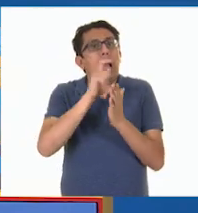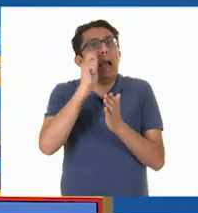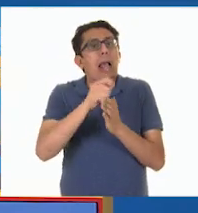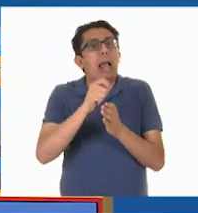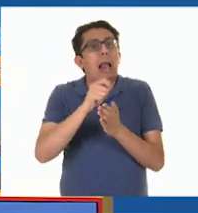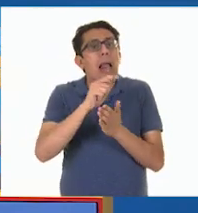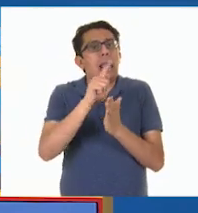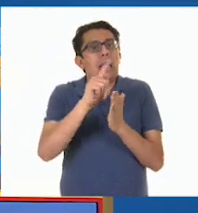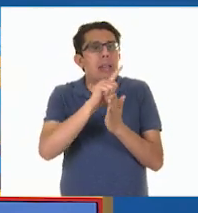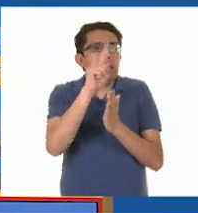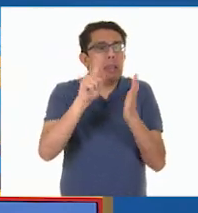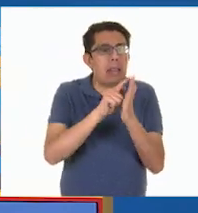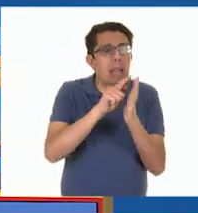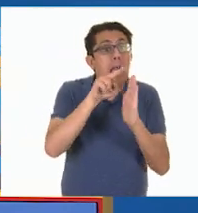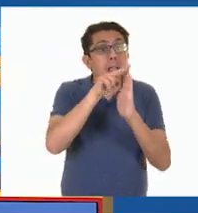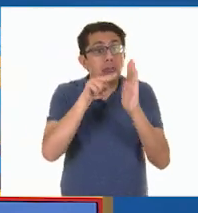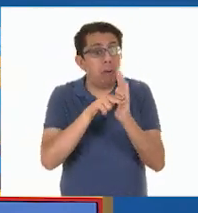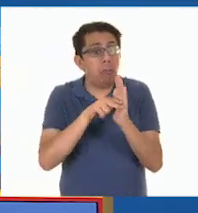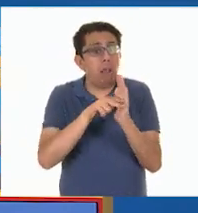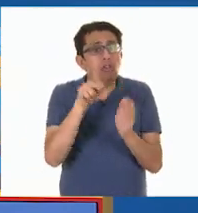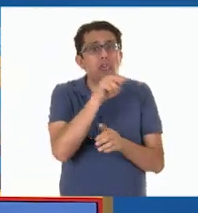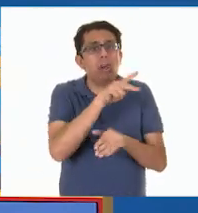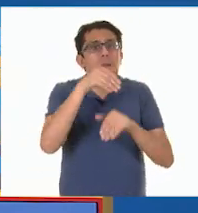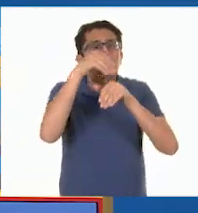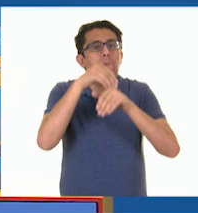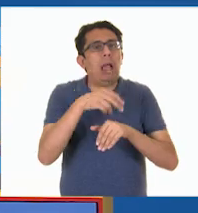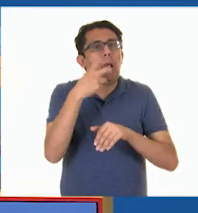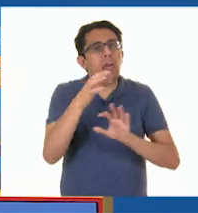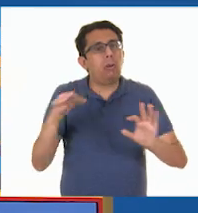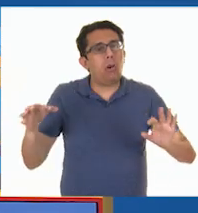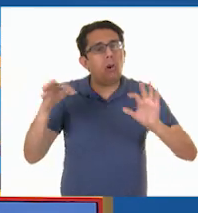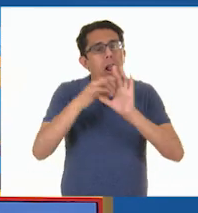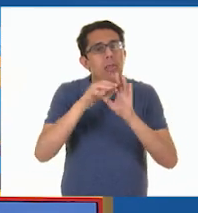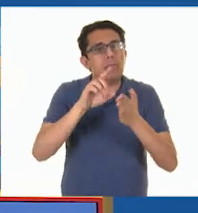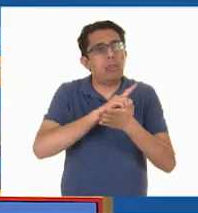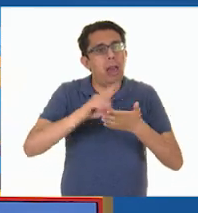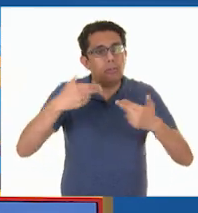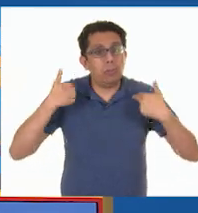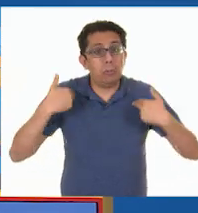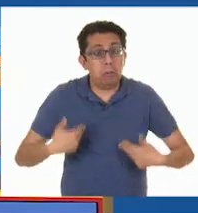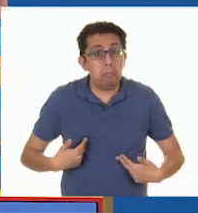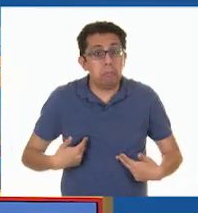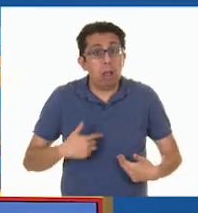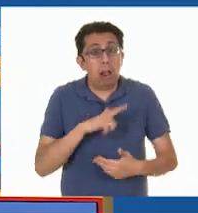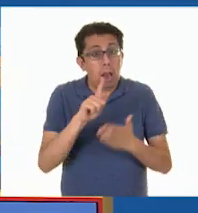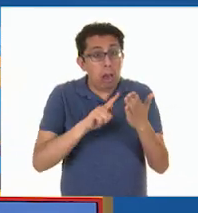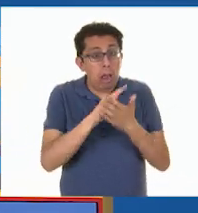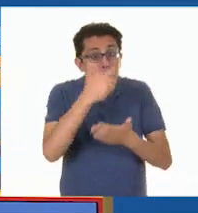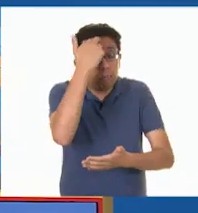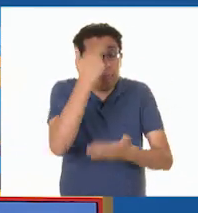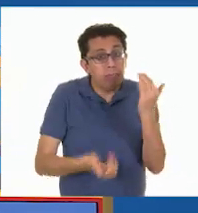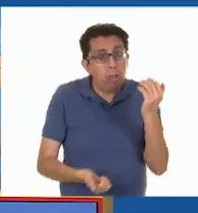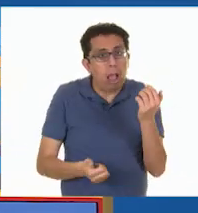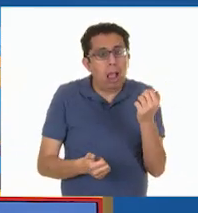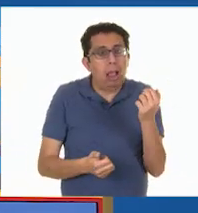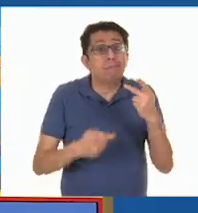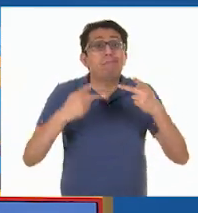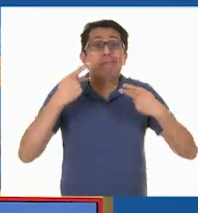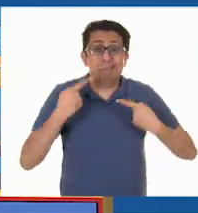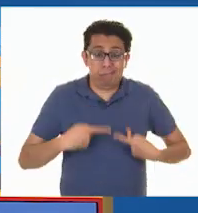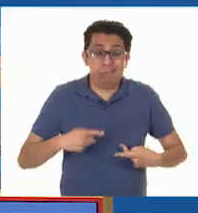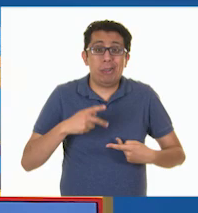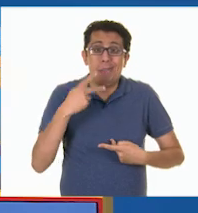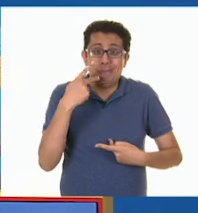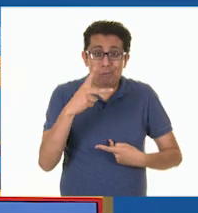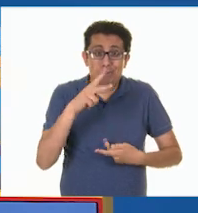y normas desde una perspectiva de los derechos humanos, porque al quebrantar una ley se afectan otras personas en su